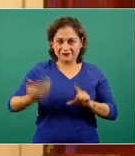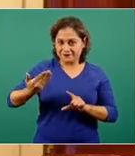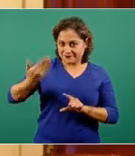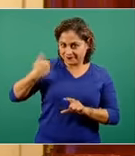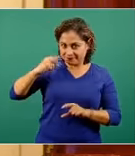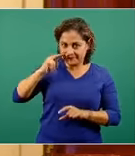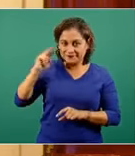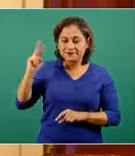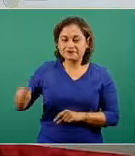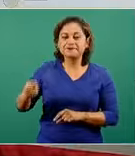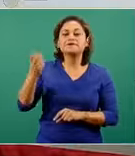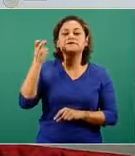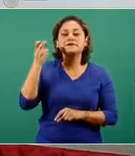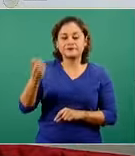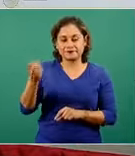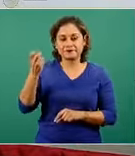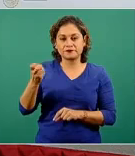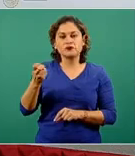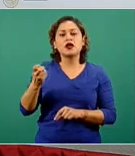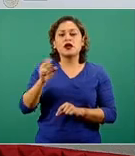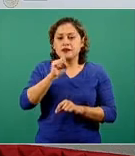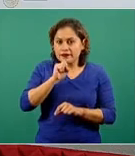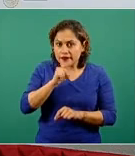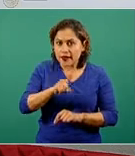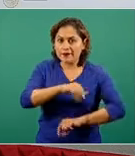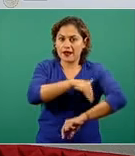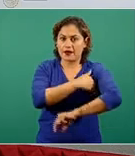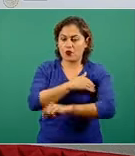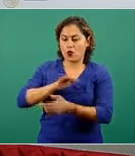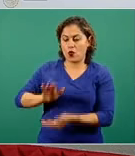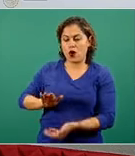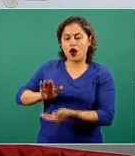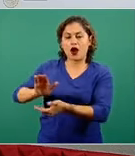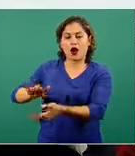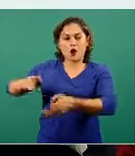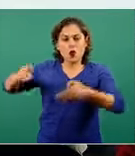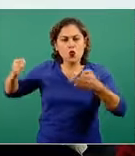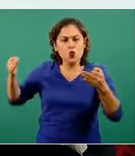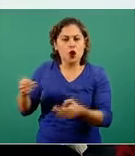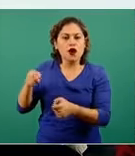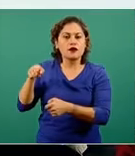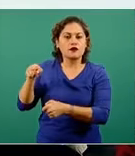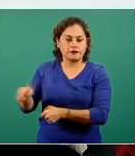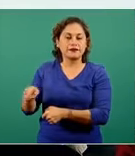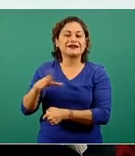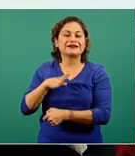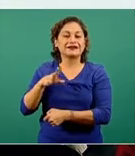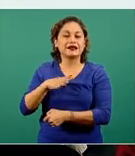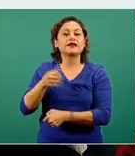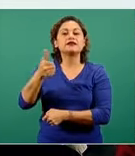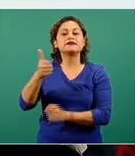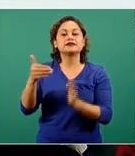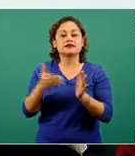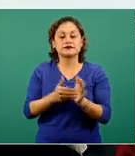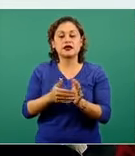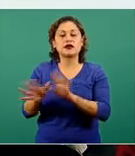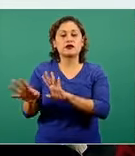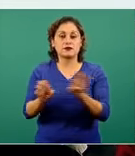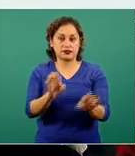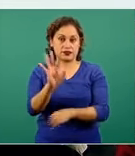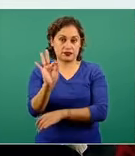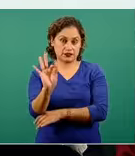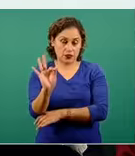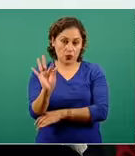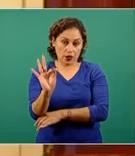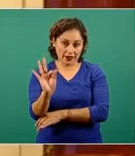se mantiene todavía además una reserva ultracongelada en el INCAM de 6.940 dosis que precisamente